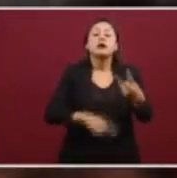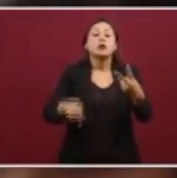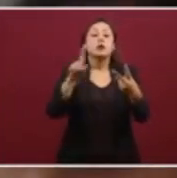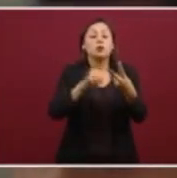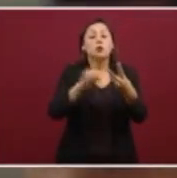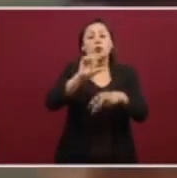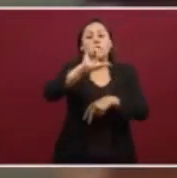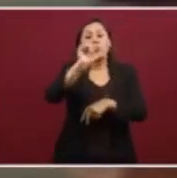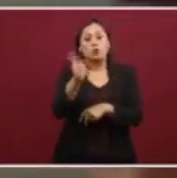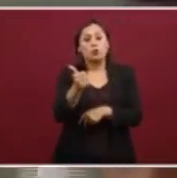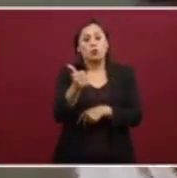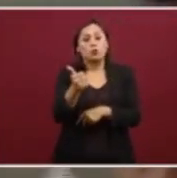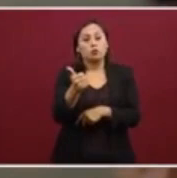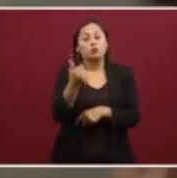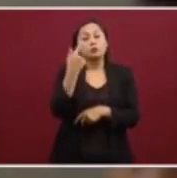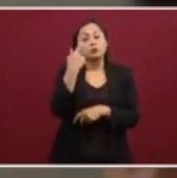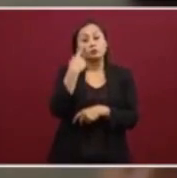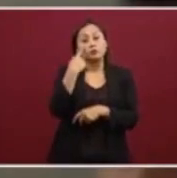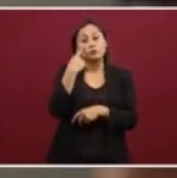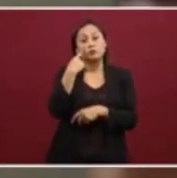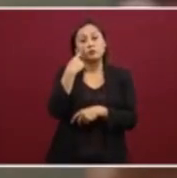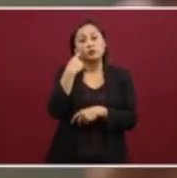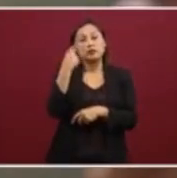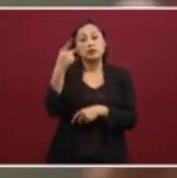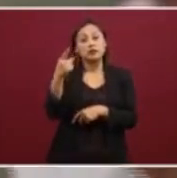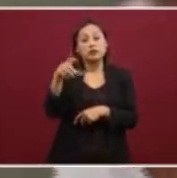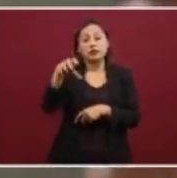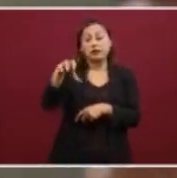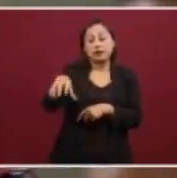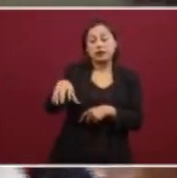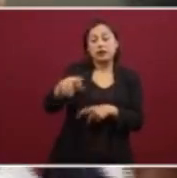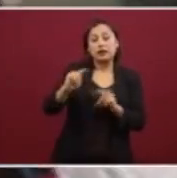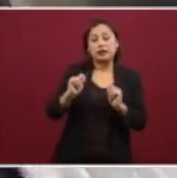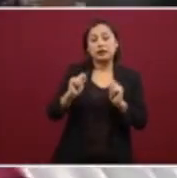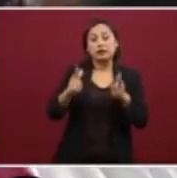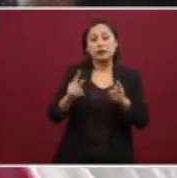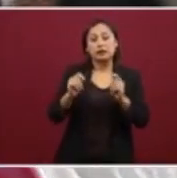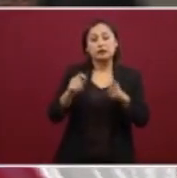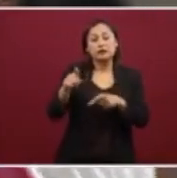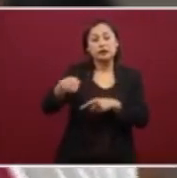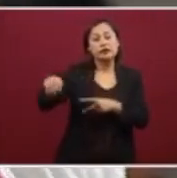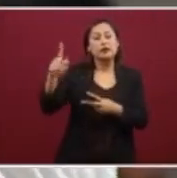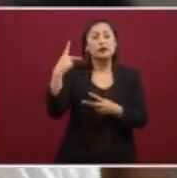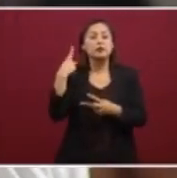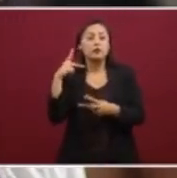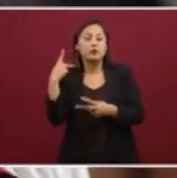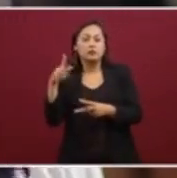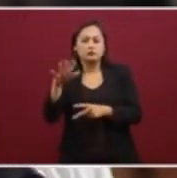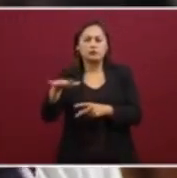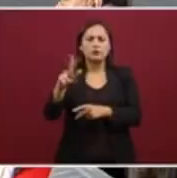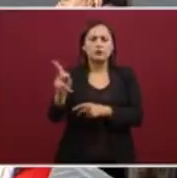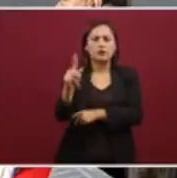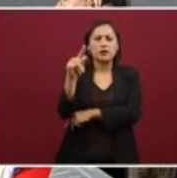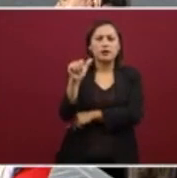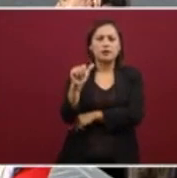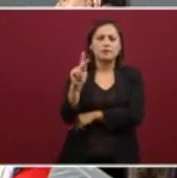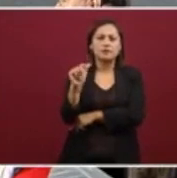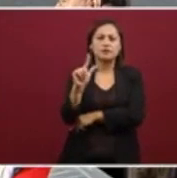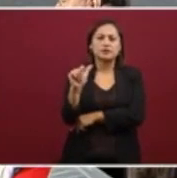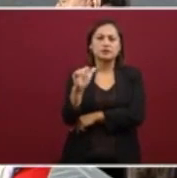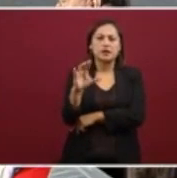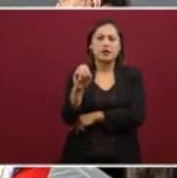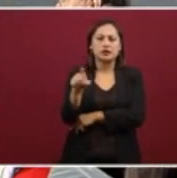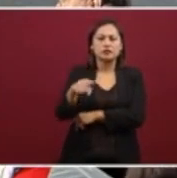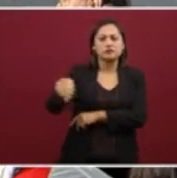delegación de Tlaxcala, específicamente en Apizaco y en la delegación de Puebla, quienes están al frente no les